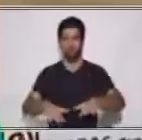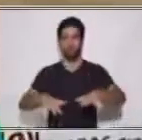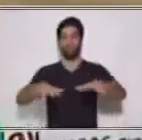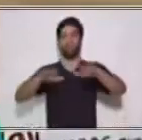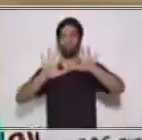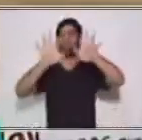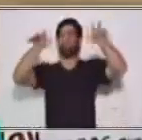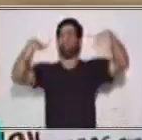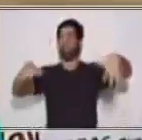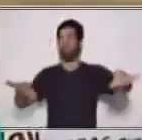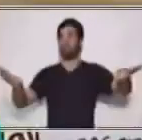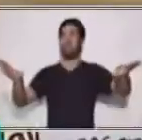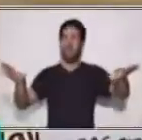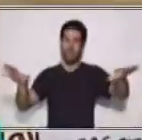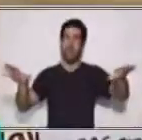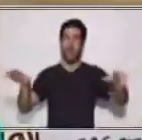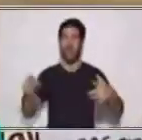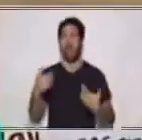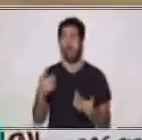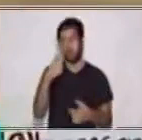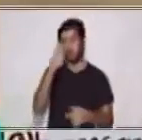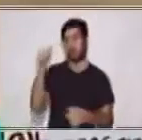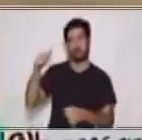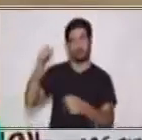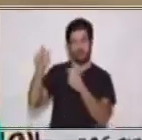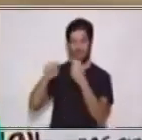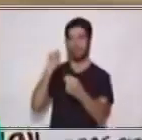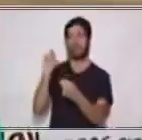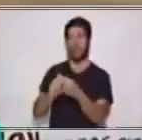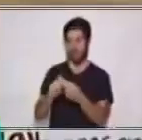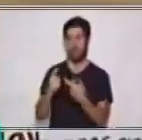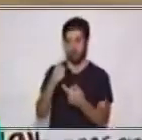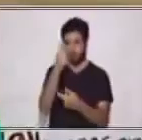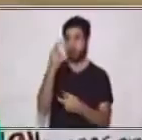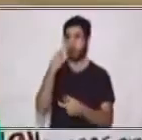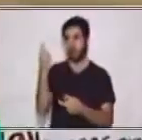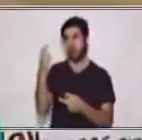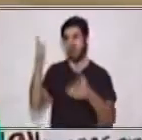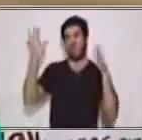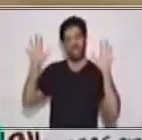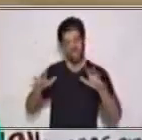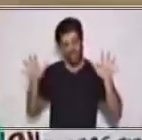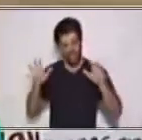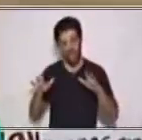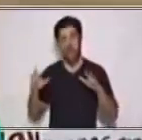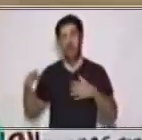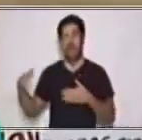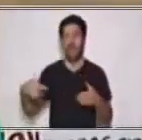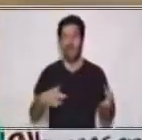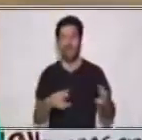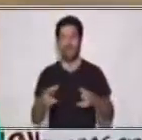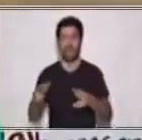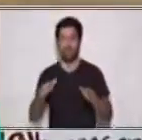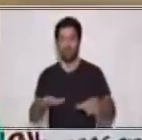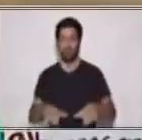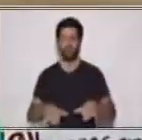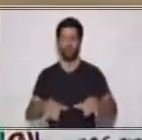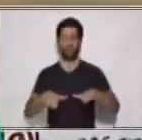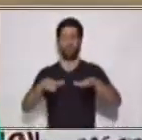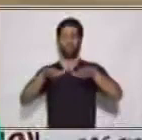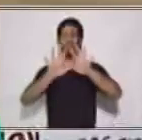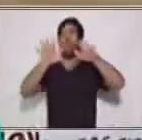de la época lluviosa, ahí se confirma esta proposición, que los ríos crecen. ¿Por